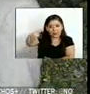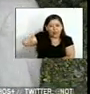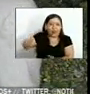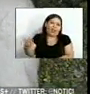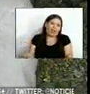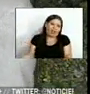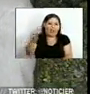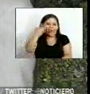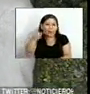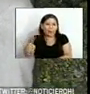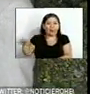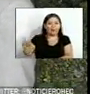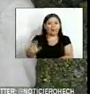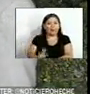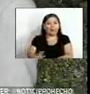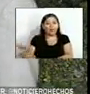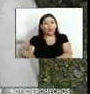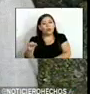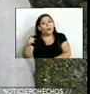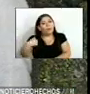O sea, ellos quieren estar